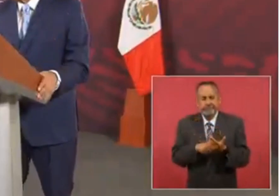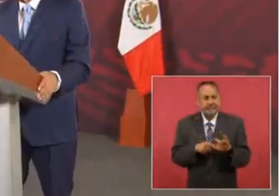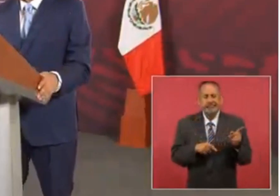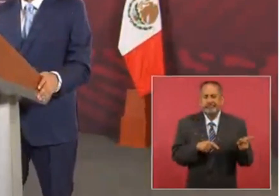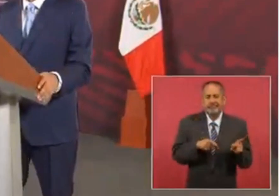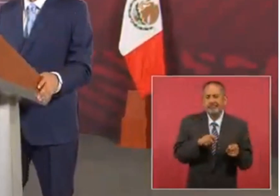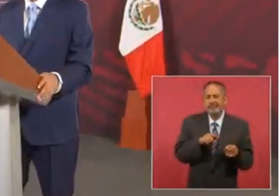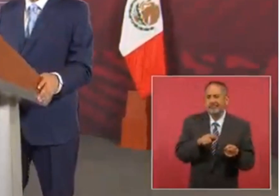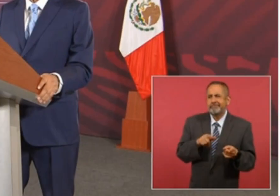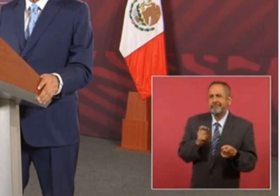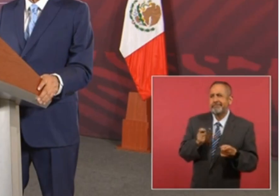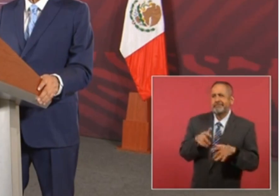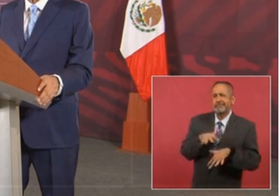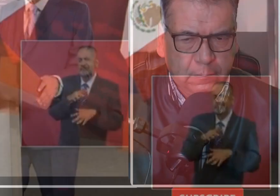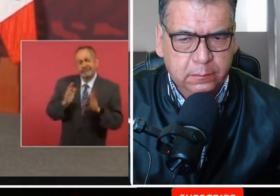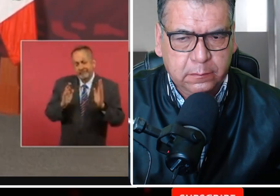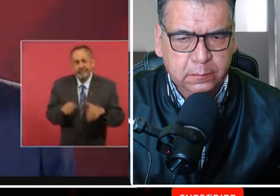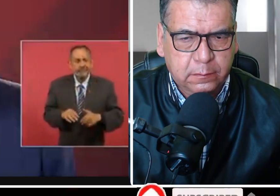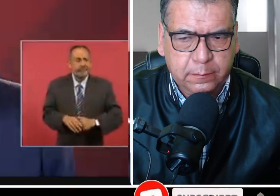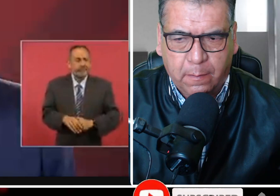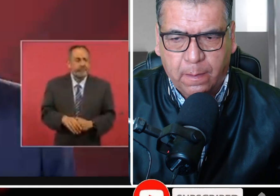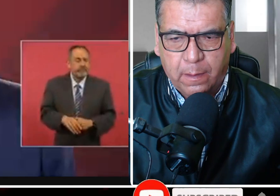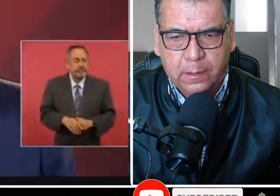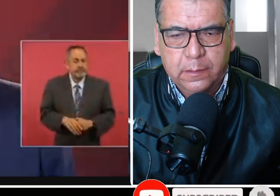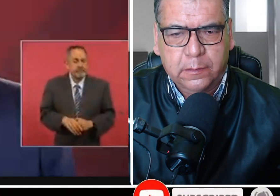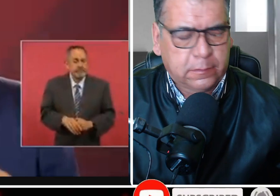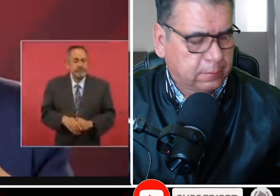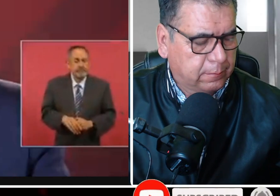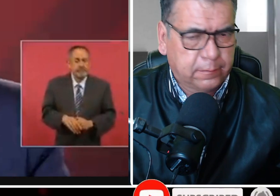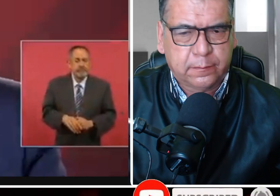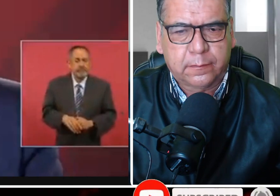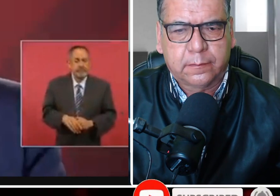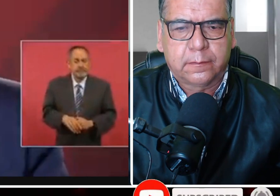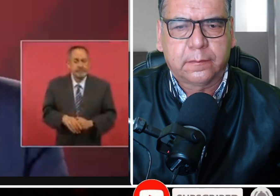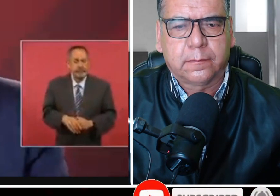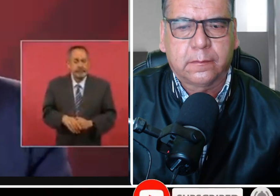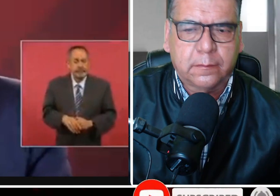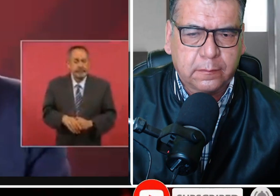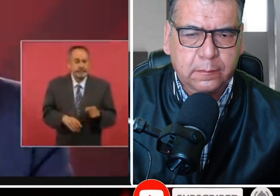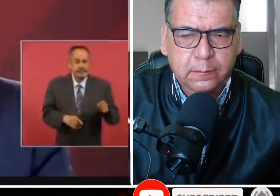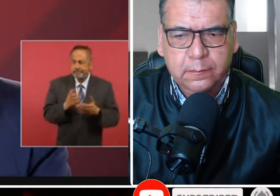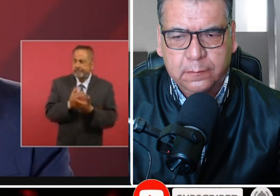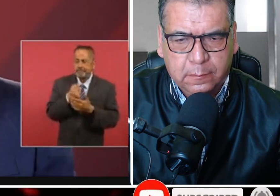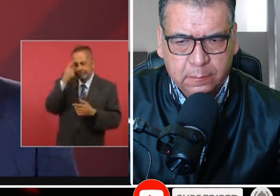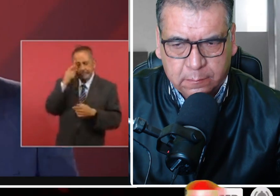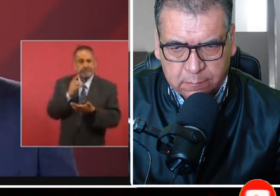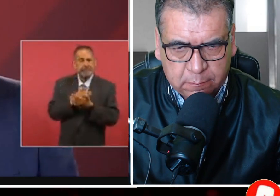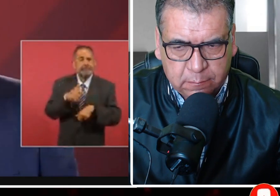para ganar tiempo.